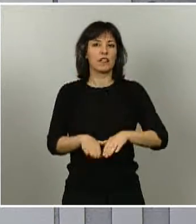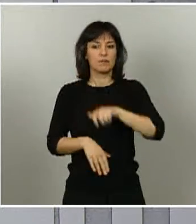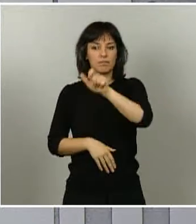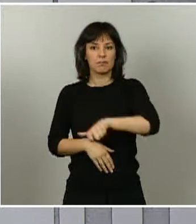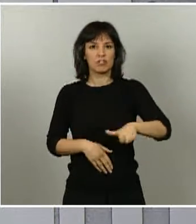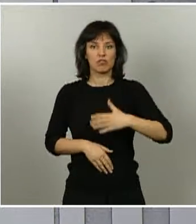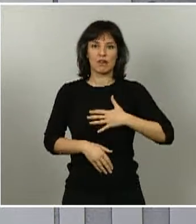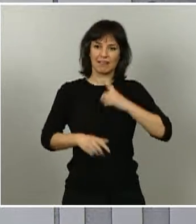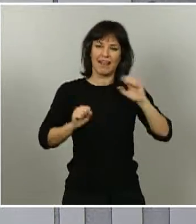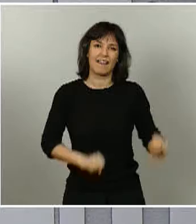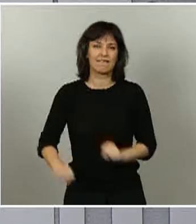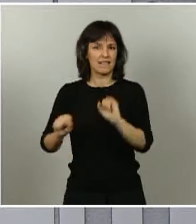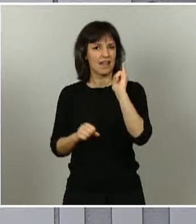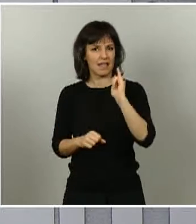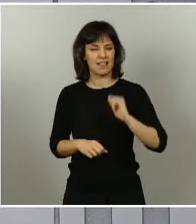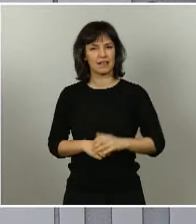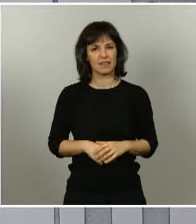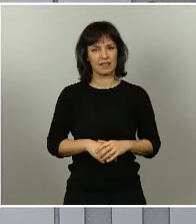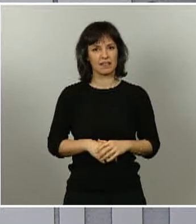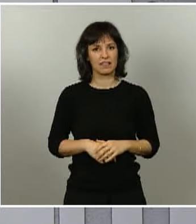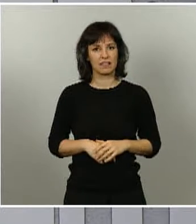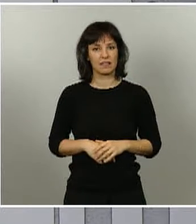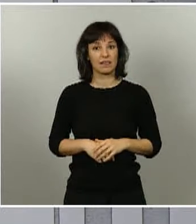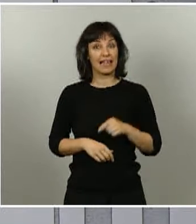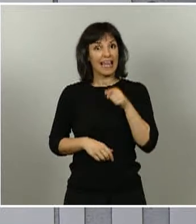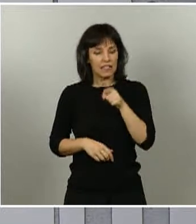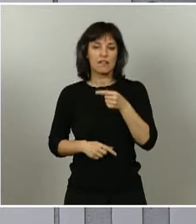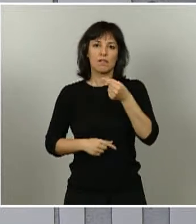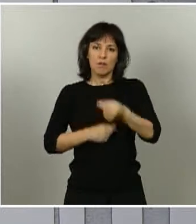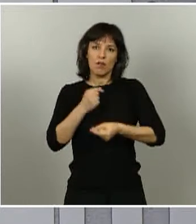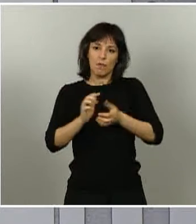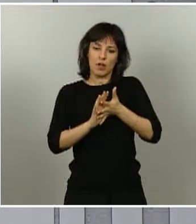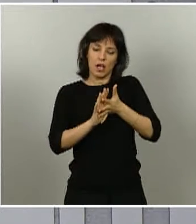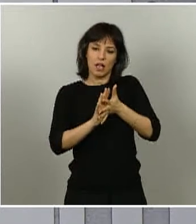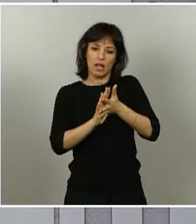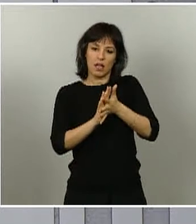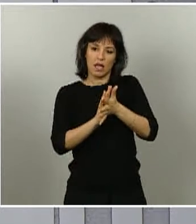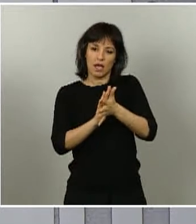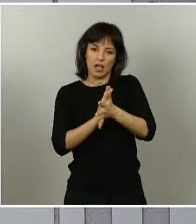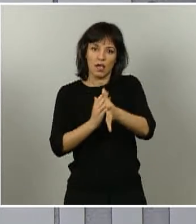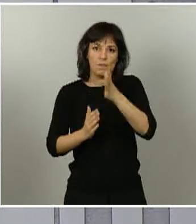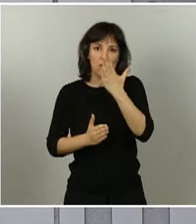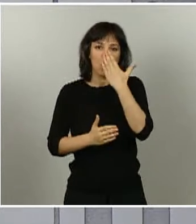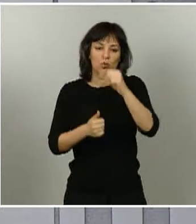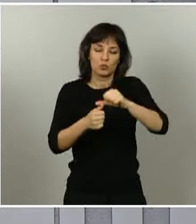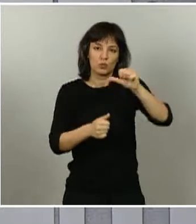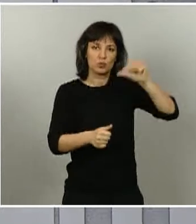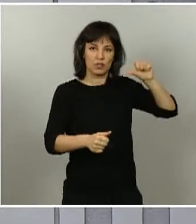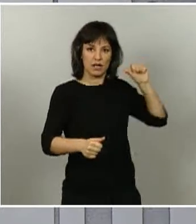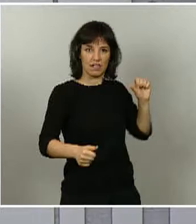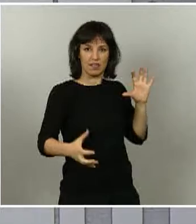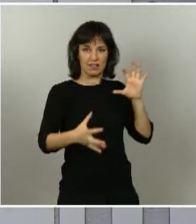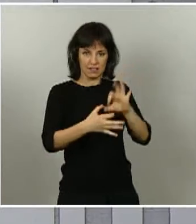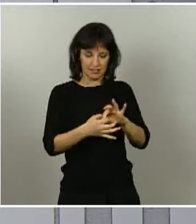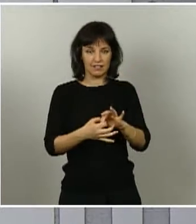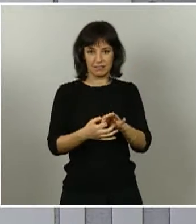población. Esto es lo que ha ido definiendo toda la conducta que hemos tenido en relación con esta